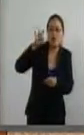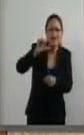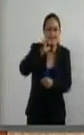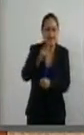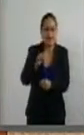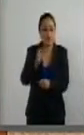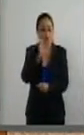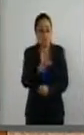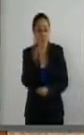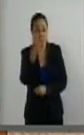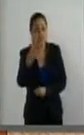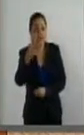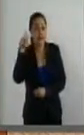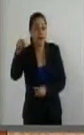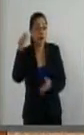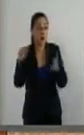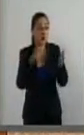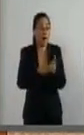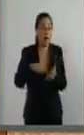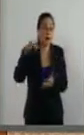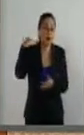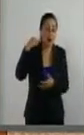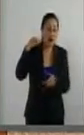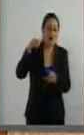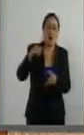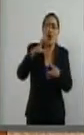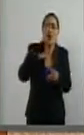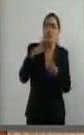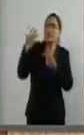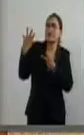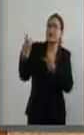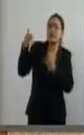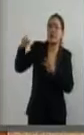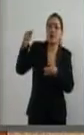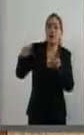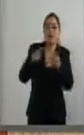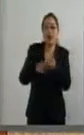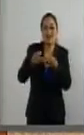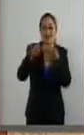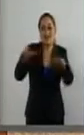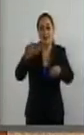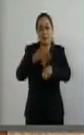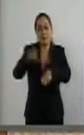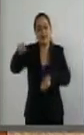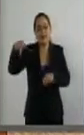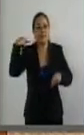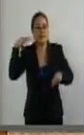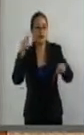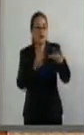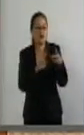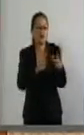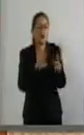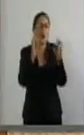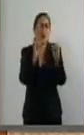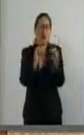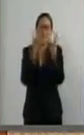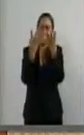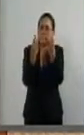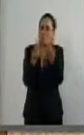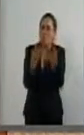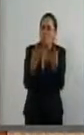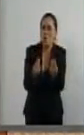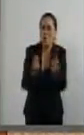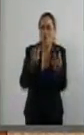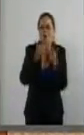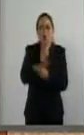de Ayotzinapa, son los 5 que se perdieron allá en Tierra Blanca, en Veracruz. O son tantos hombres y mujeres